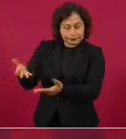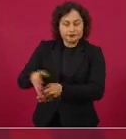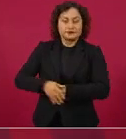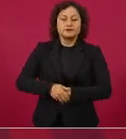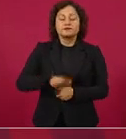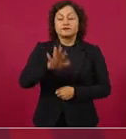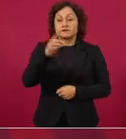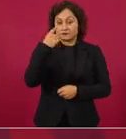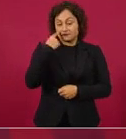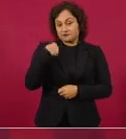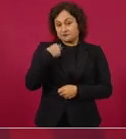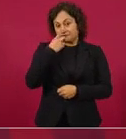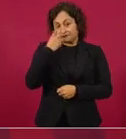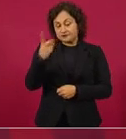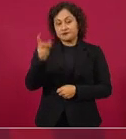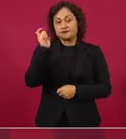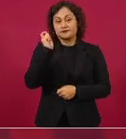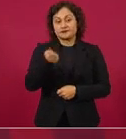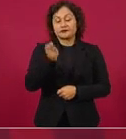de que aún